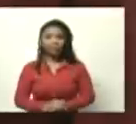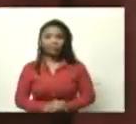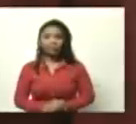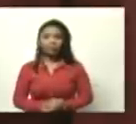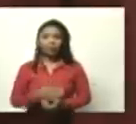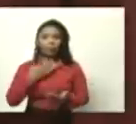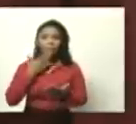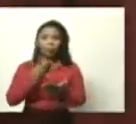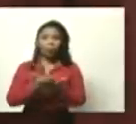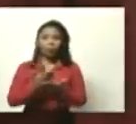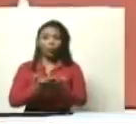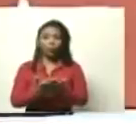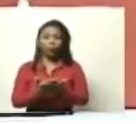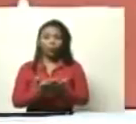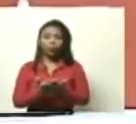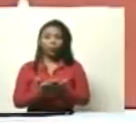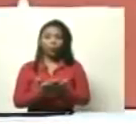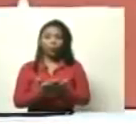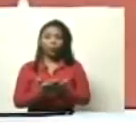propuestas,